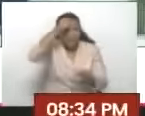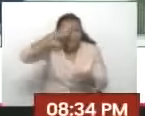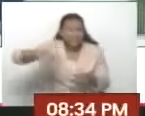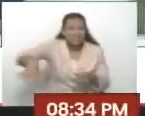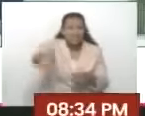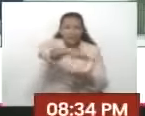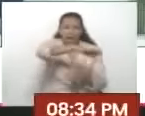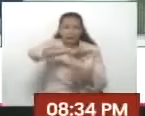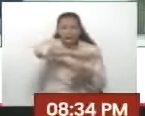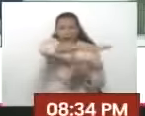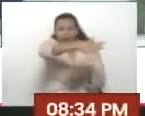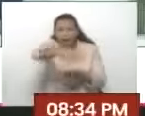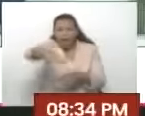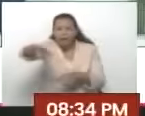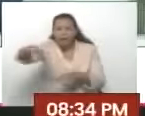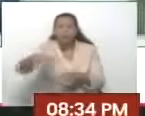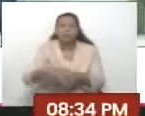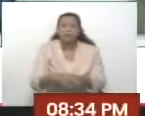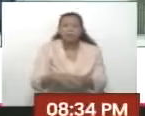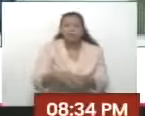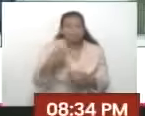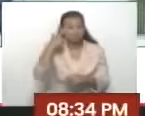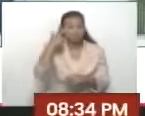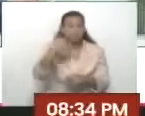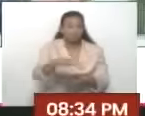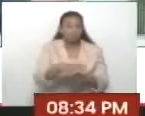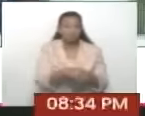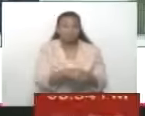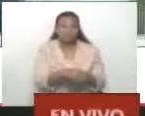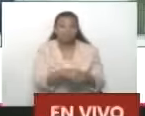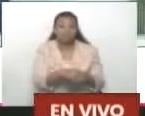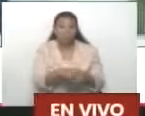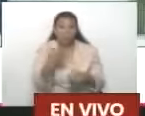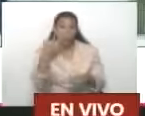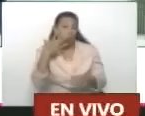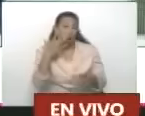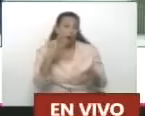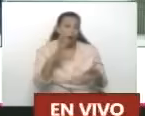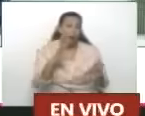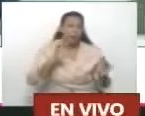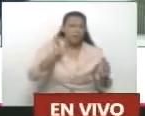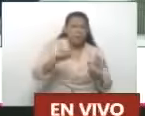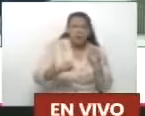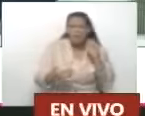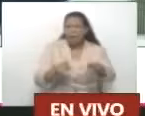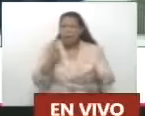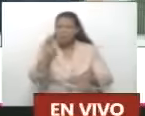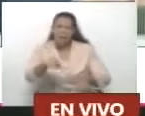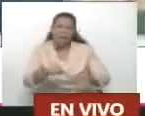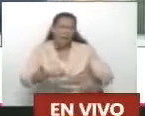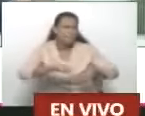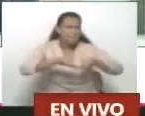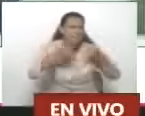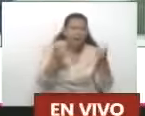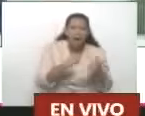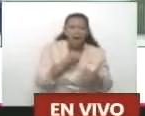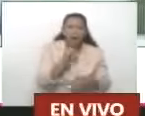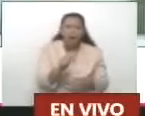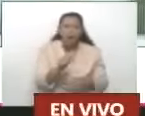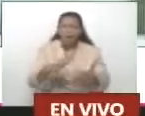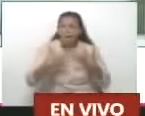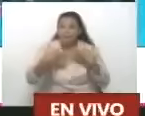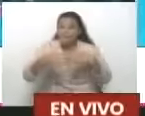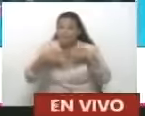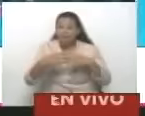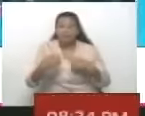Fue proyectado, pensado, bien pensado. Cayeron los misiles, se destruyó Odebrecht